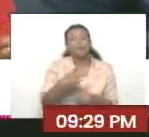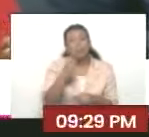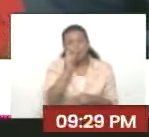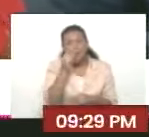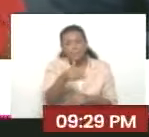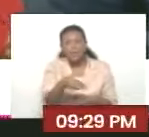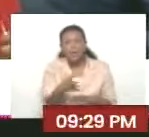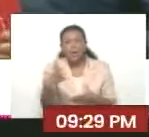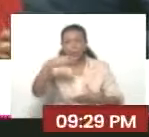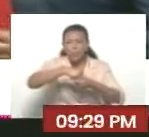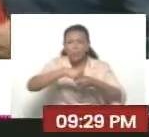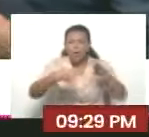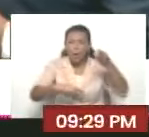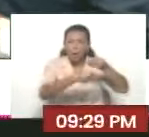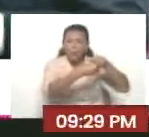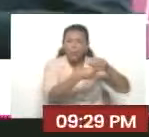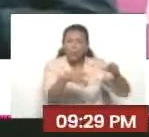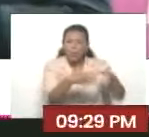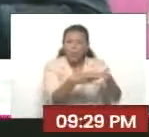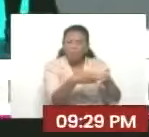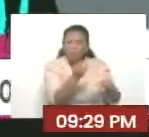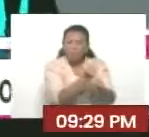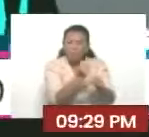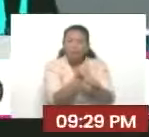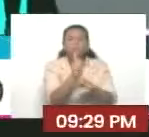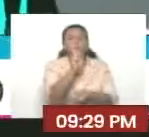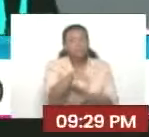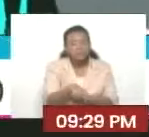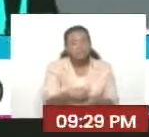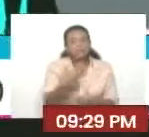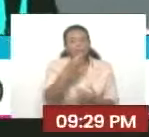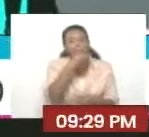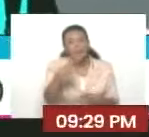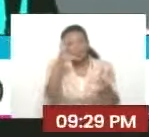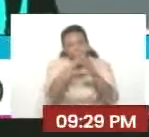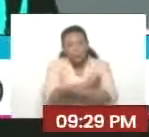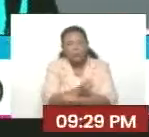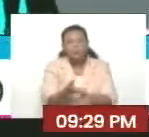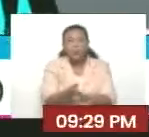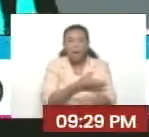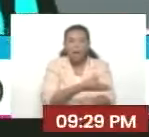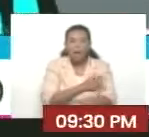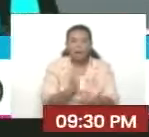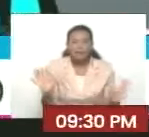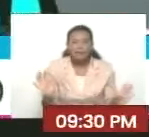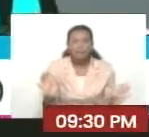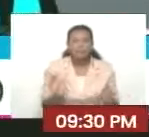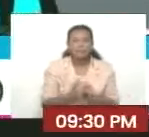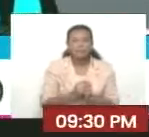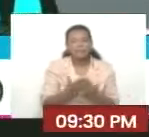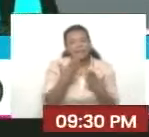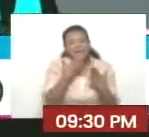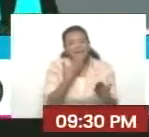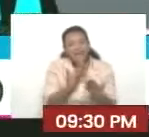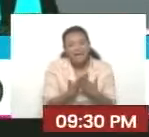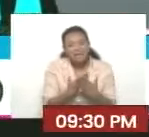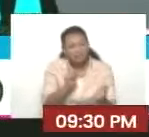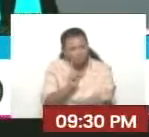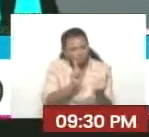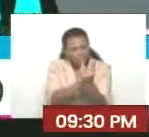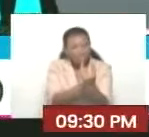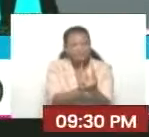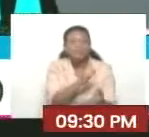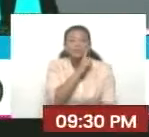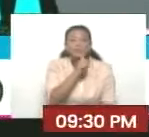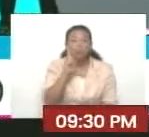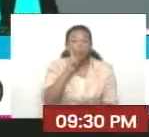tú formas parte de las Bricomiles, cuéntame eso. Sí, presidente, buenas noches. De antemano quiero darle las gracias personal y a nombre